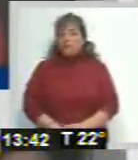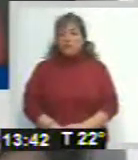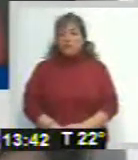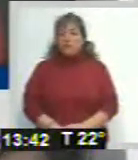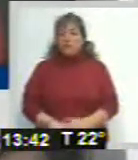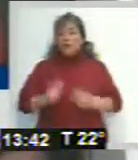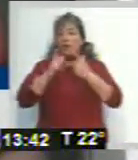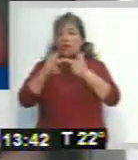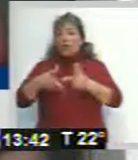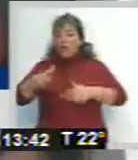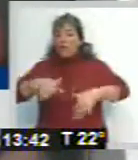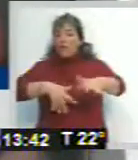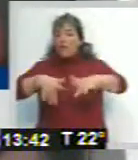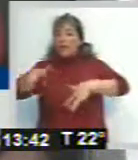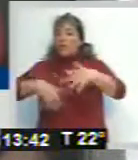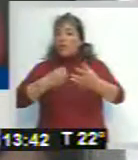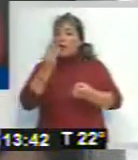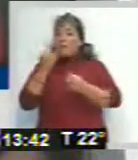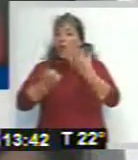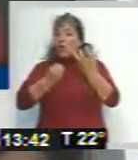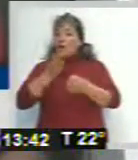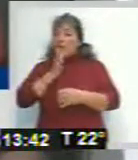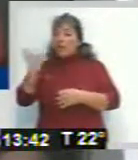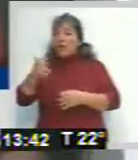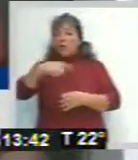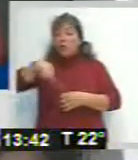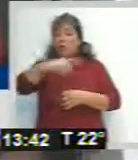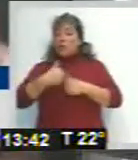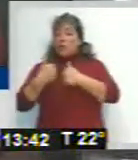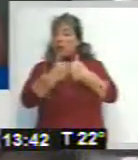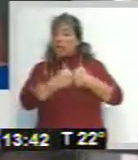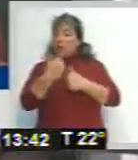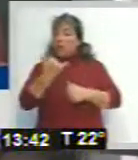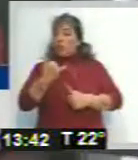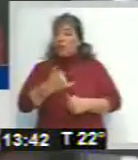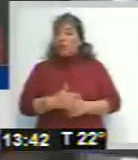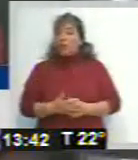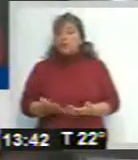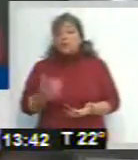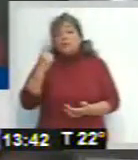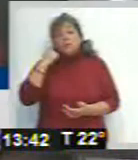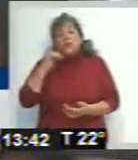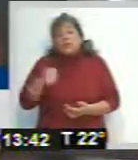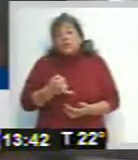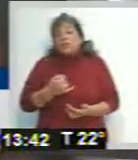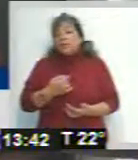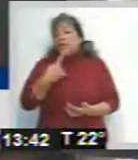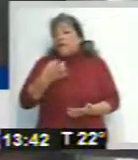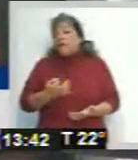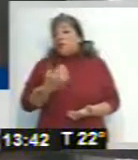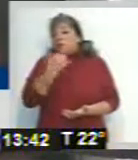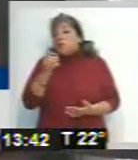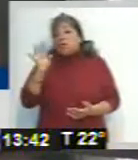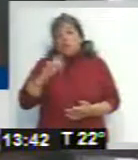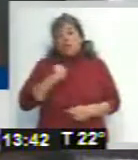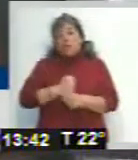Planteaban el Paseo de las Flores, ¿no? Como un buen lugar para ir. ¿Ustedes estarían de acuerdo en trasladarse a ese lugar? Y yo pienso que sí, no sé, la verdad, yo soy un empleado aquí,